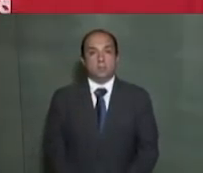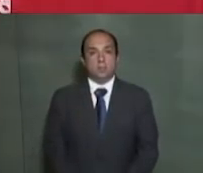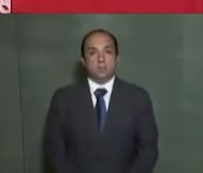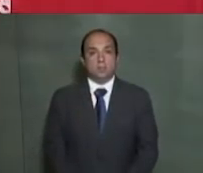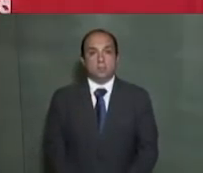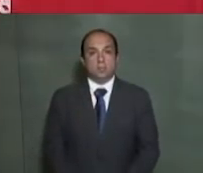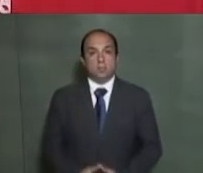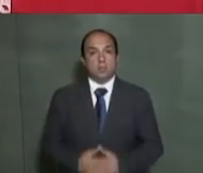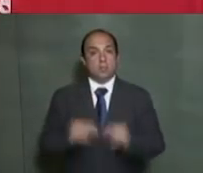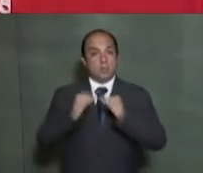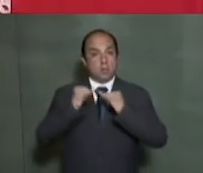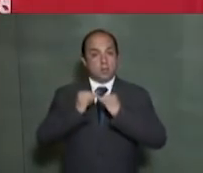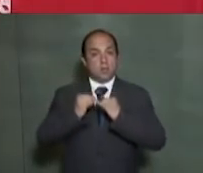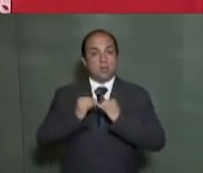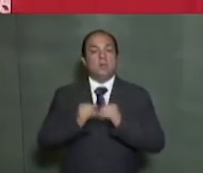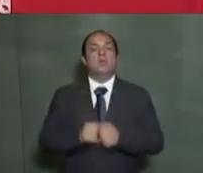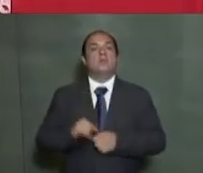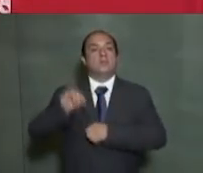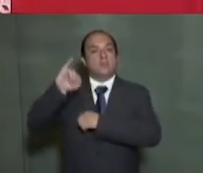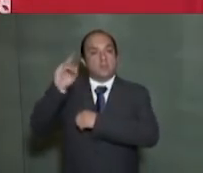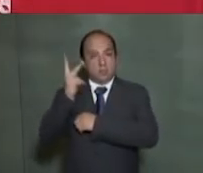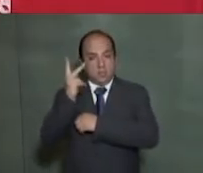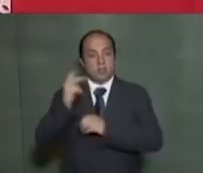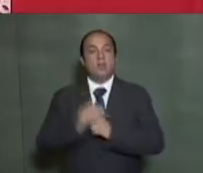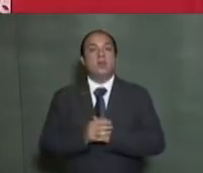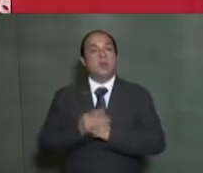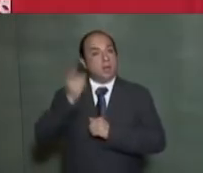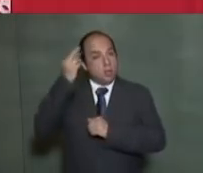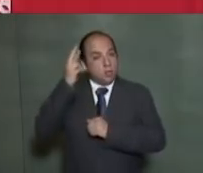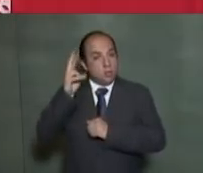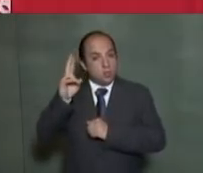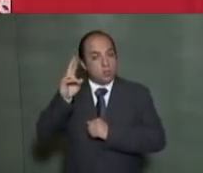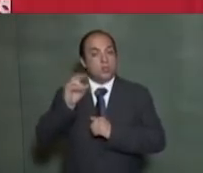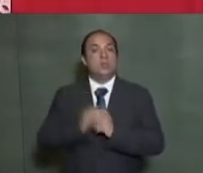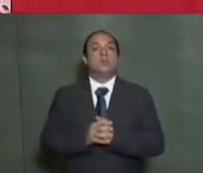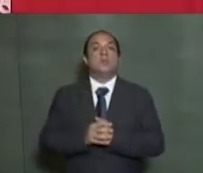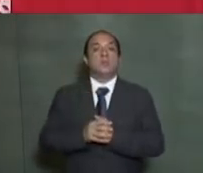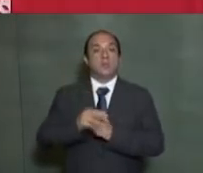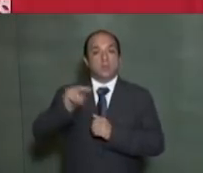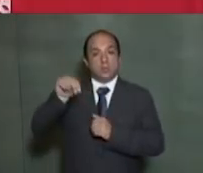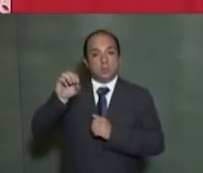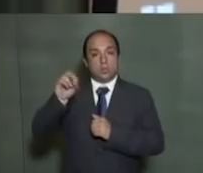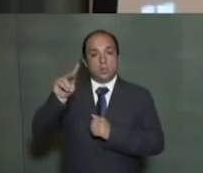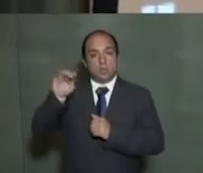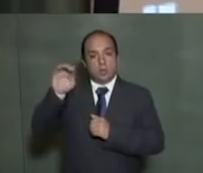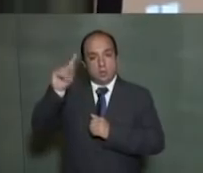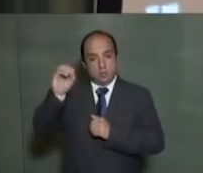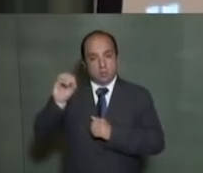Por el Instituto Politécnico Nacional, doctor Norberto Domínguez Ramírez.